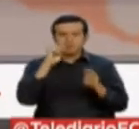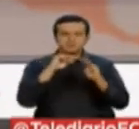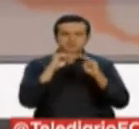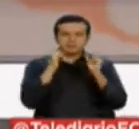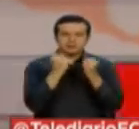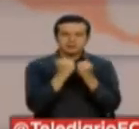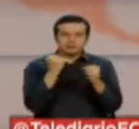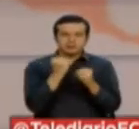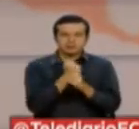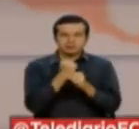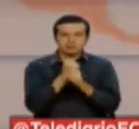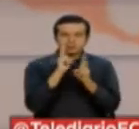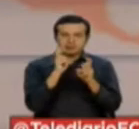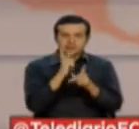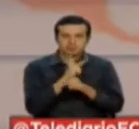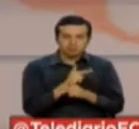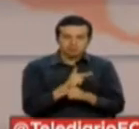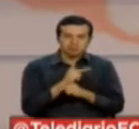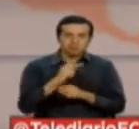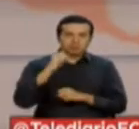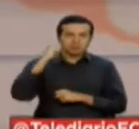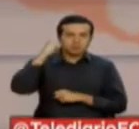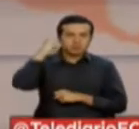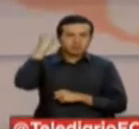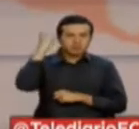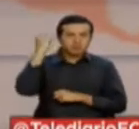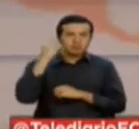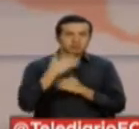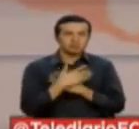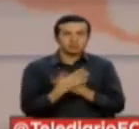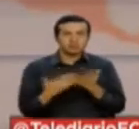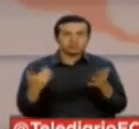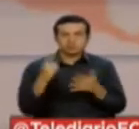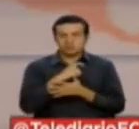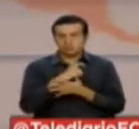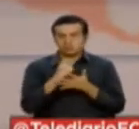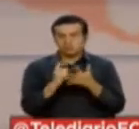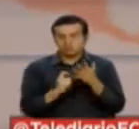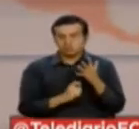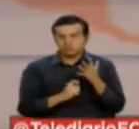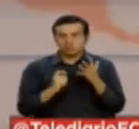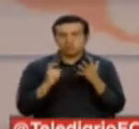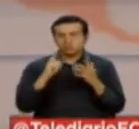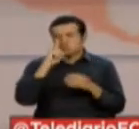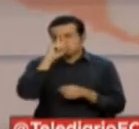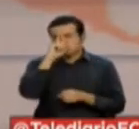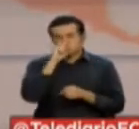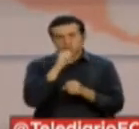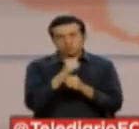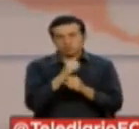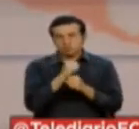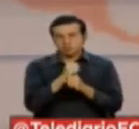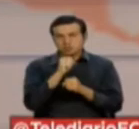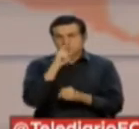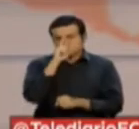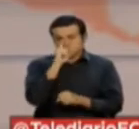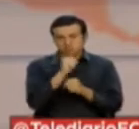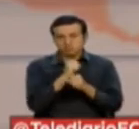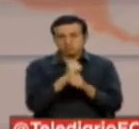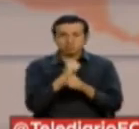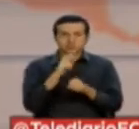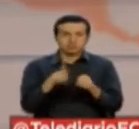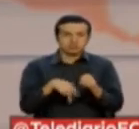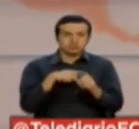básicamente trabaja en temas de cuidado y protección de derechos, para lo cual requiere personal, básicamente personal, personal